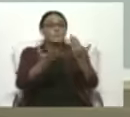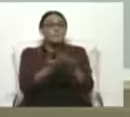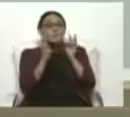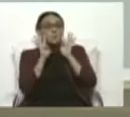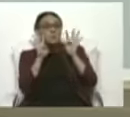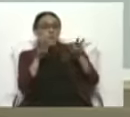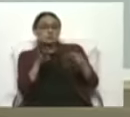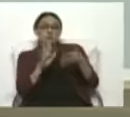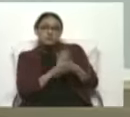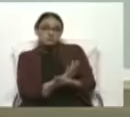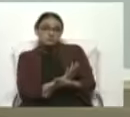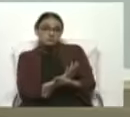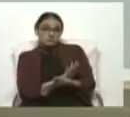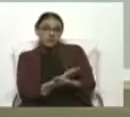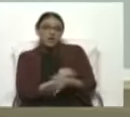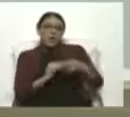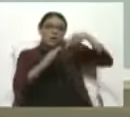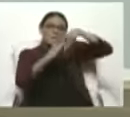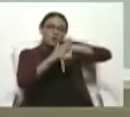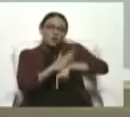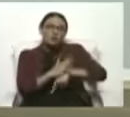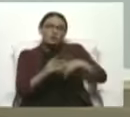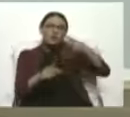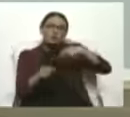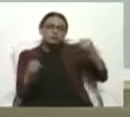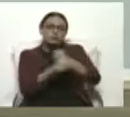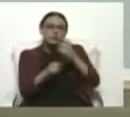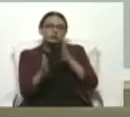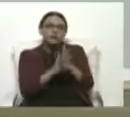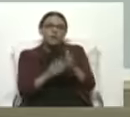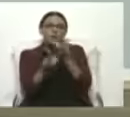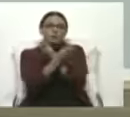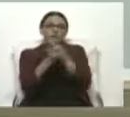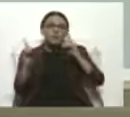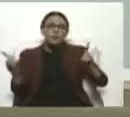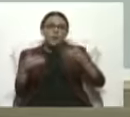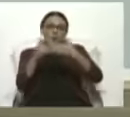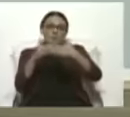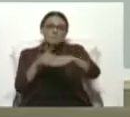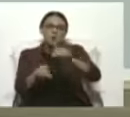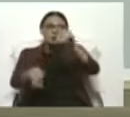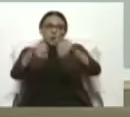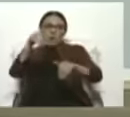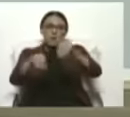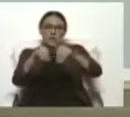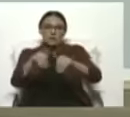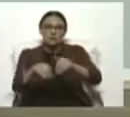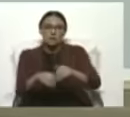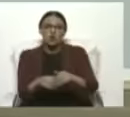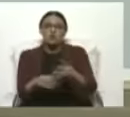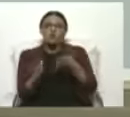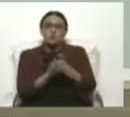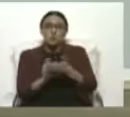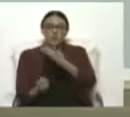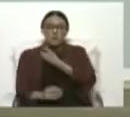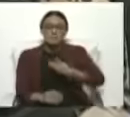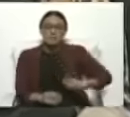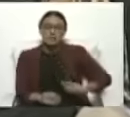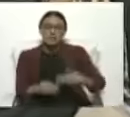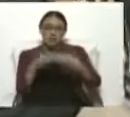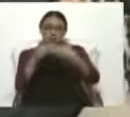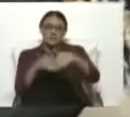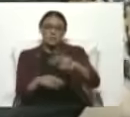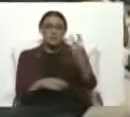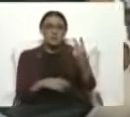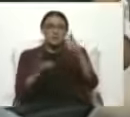la profundización de la democracia rumbo a la elección presidencial a celebrarse el